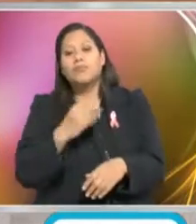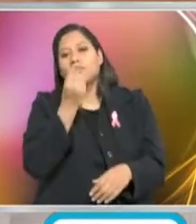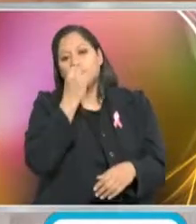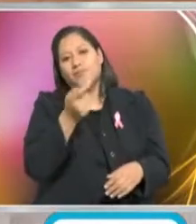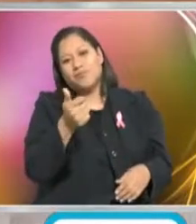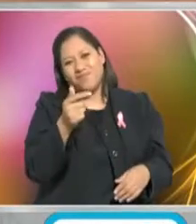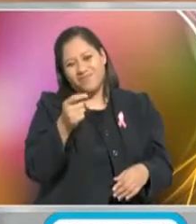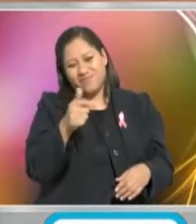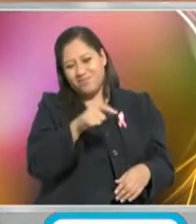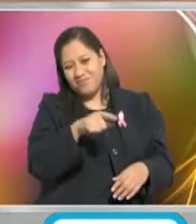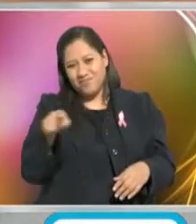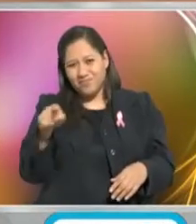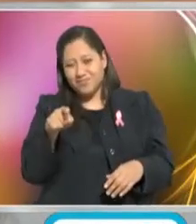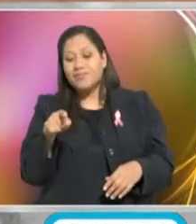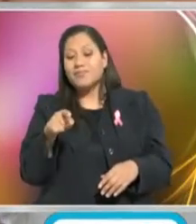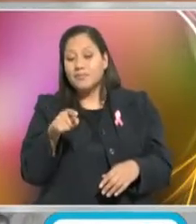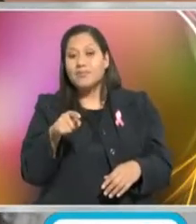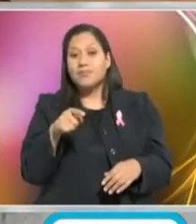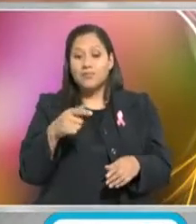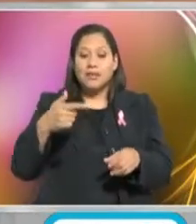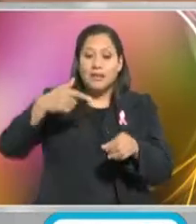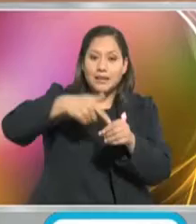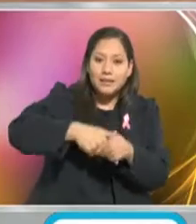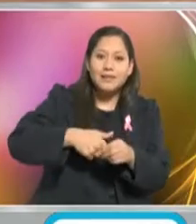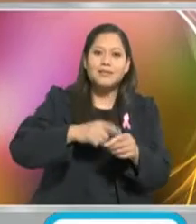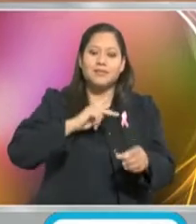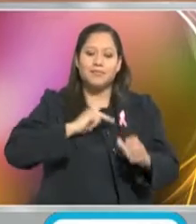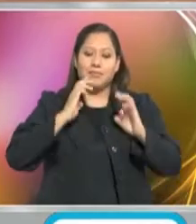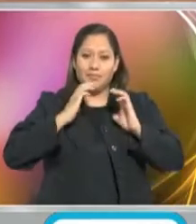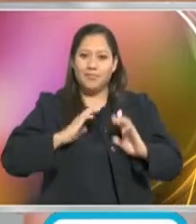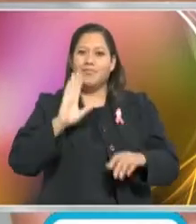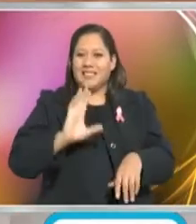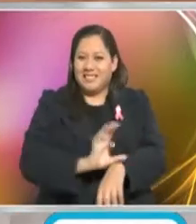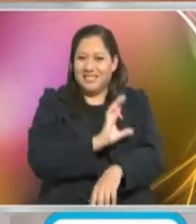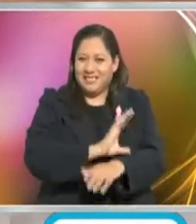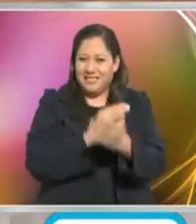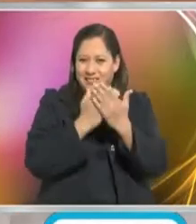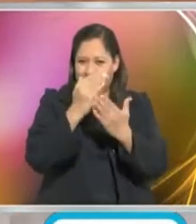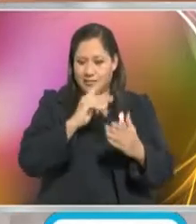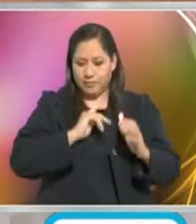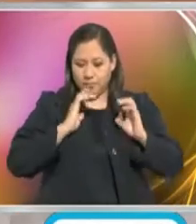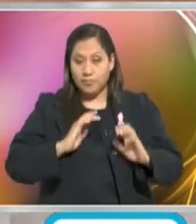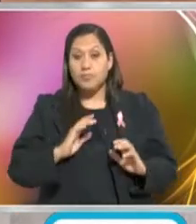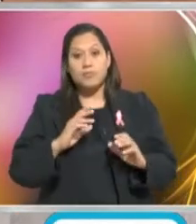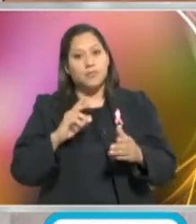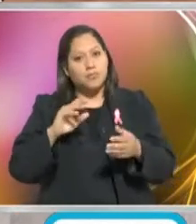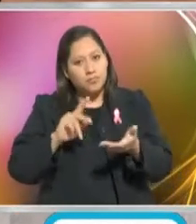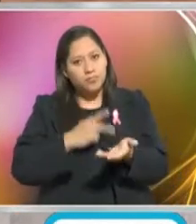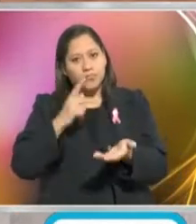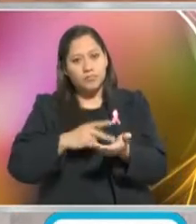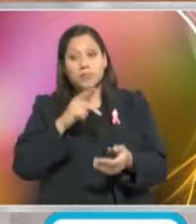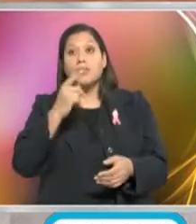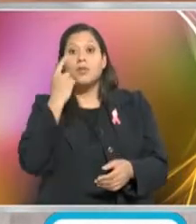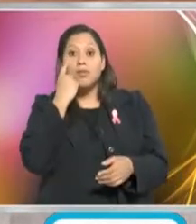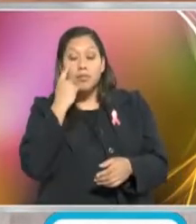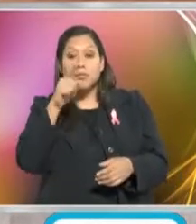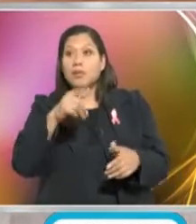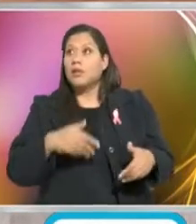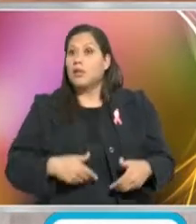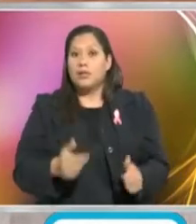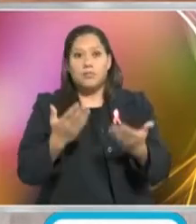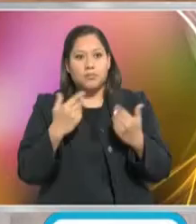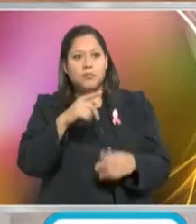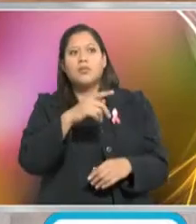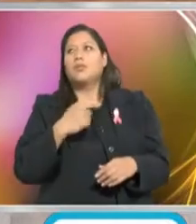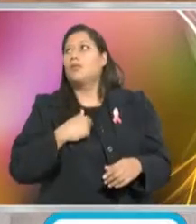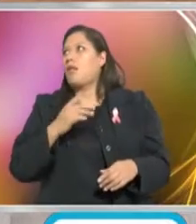comida y le vas a estar dando gasolina a tu cuerpo constantemente. Entonces, ojo, porque nunca vas a sentir hambre. Yo sé que están diciendo, me